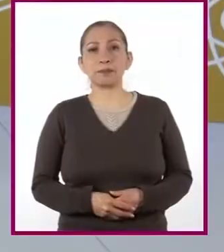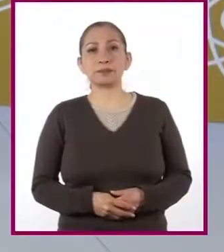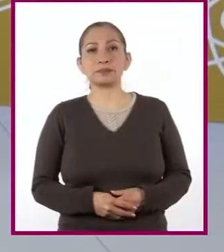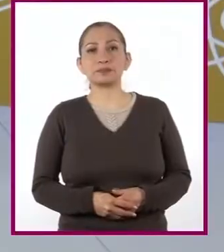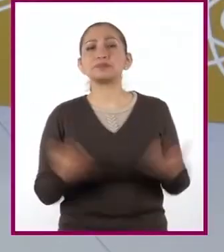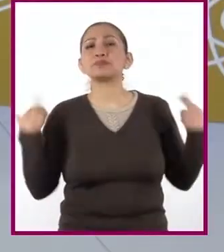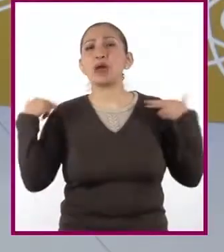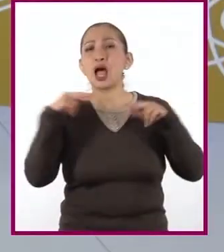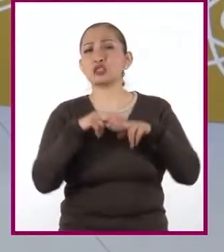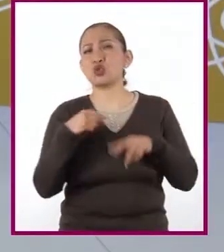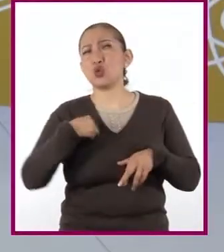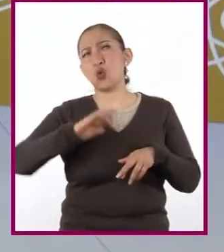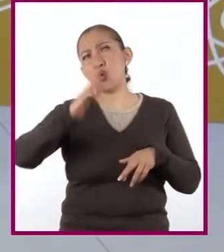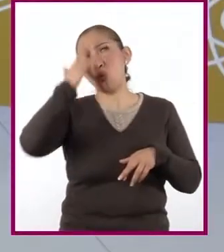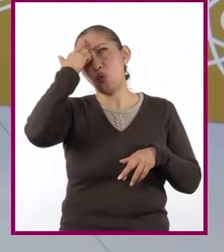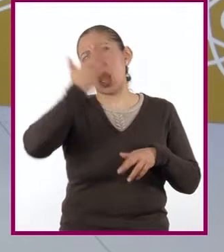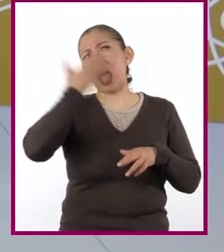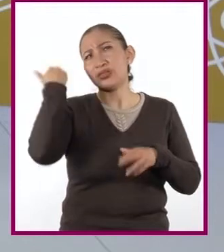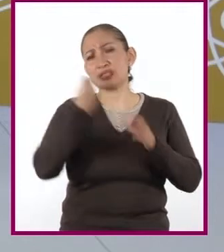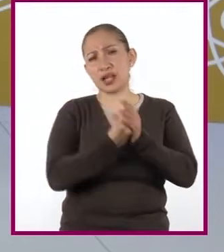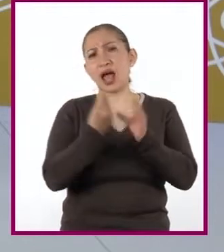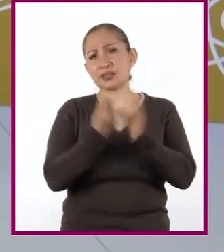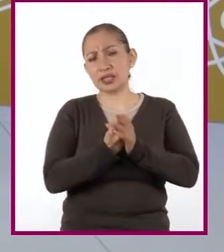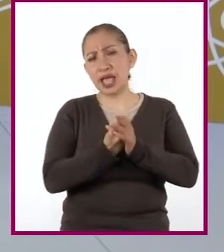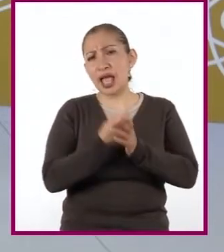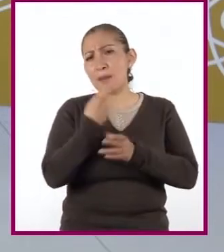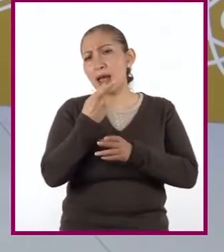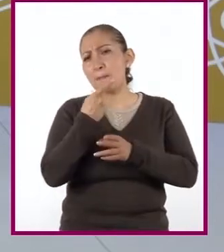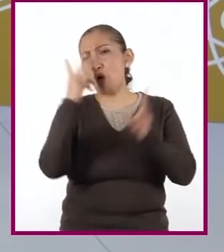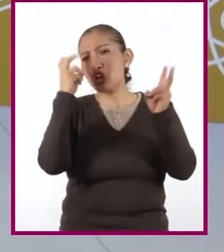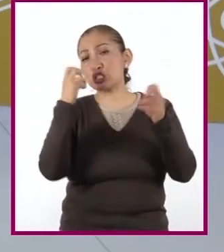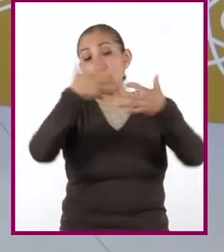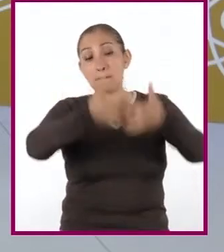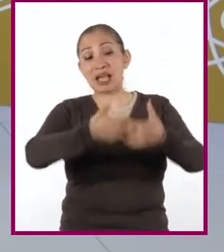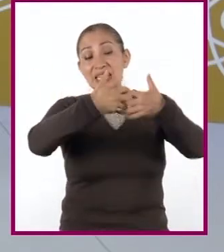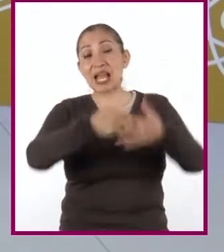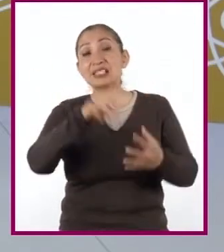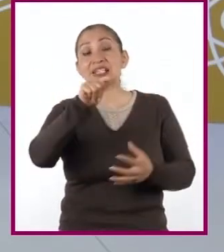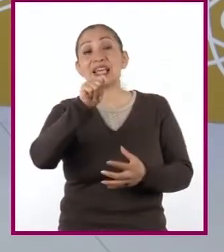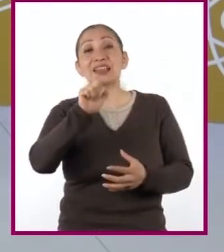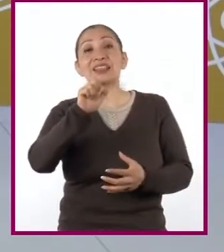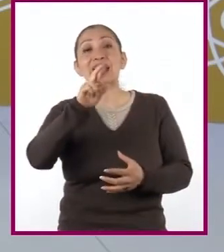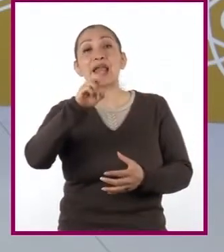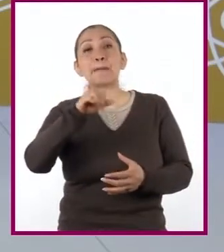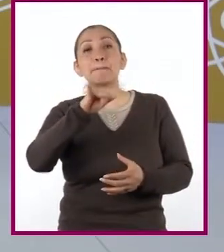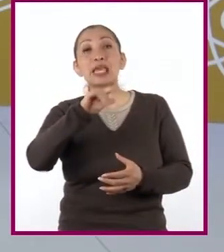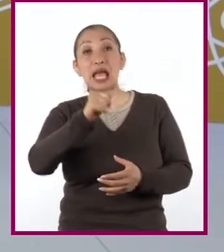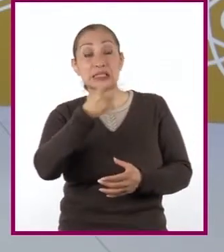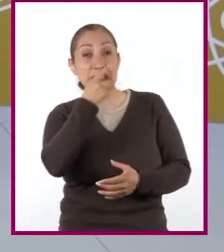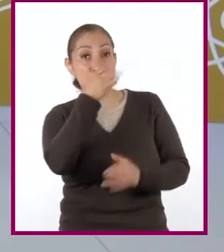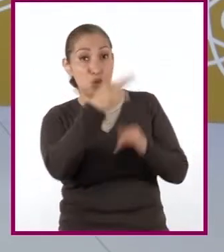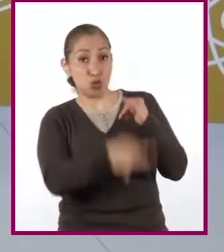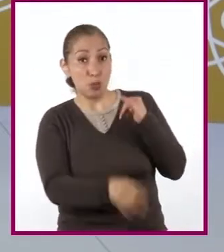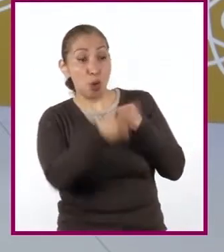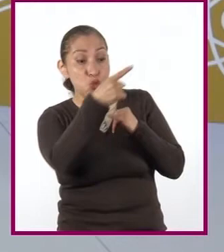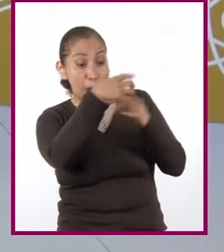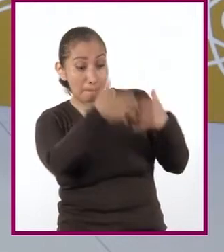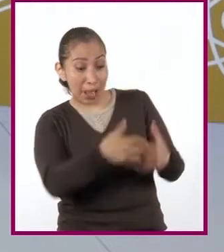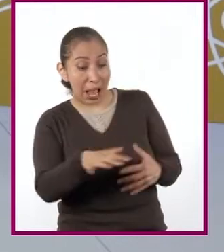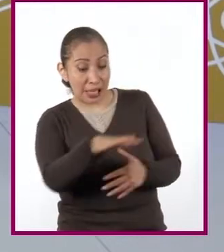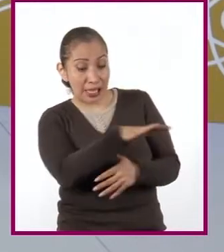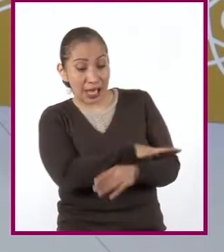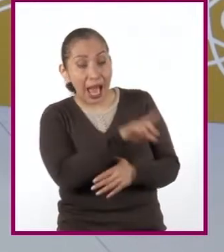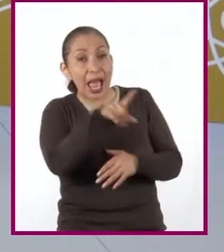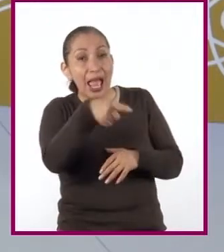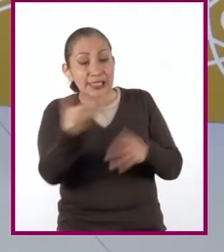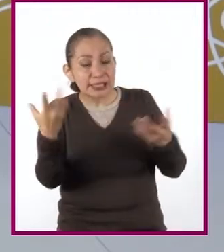Maestro, recuerdo que en las sesiones anteriores hemos hablado sobre las máquinas térmicas. Llegamos a la conclusión de que una máquina era